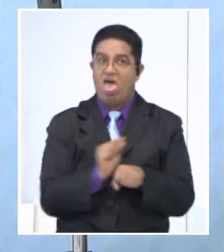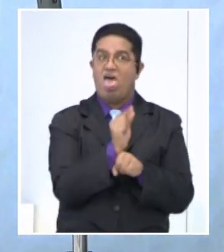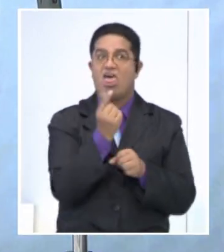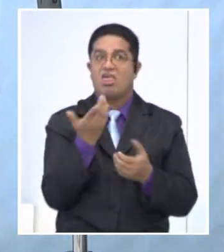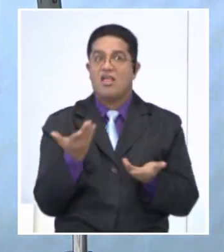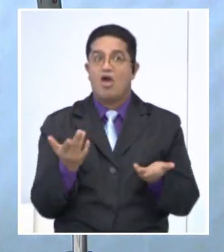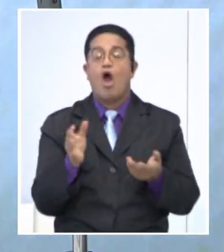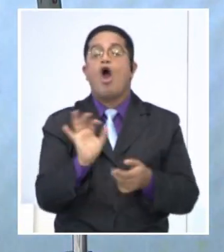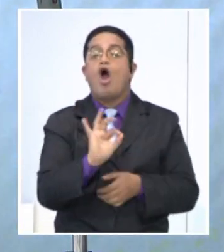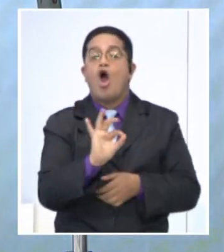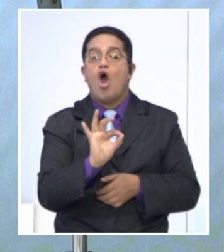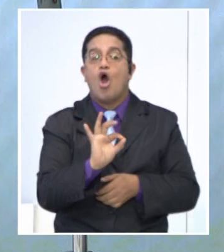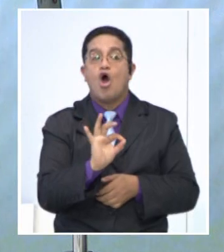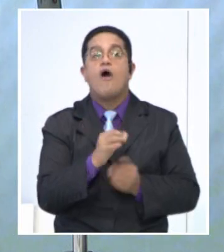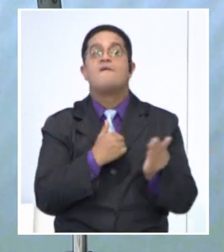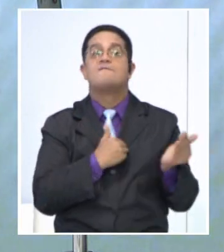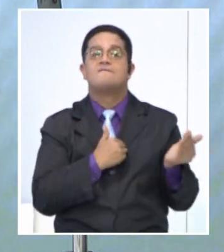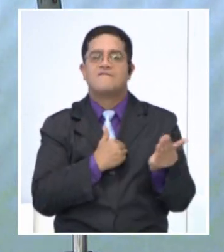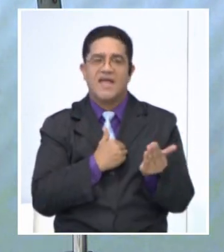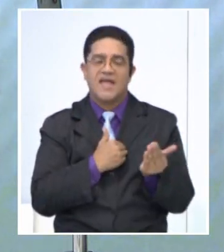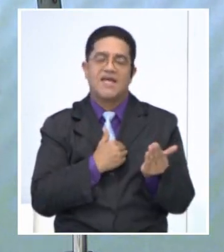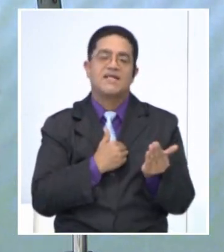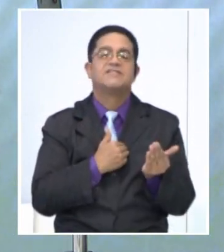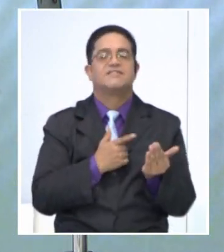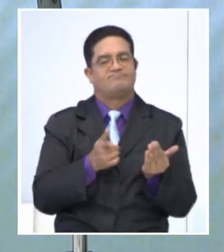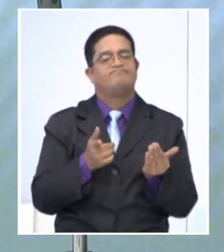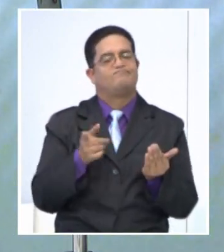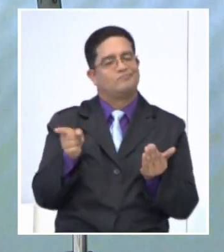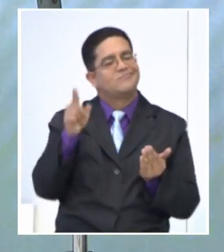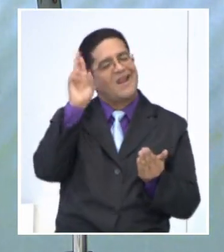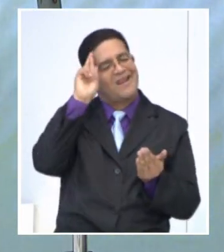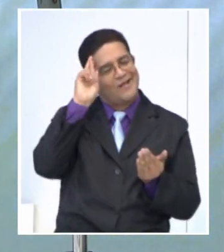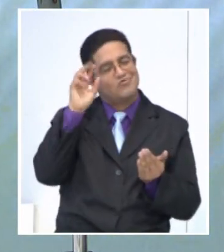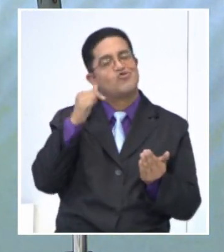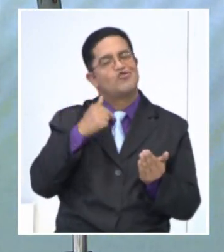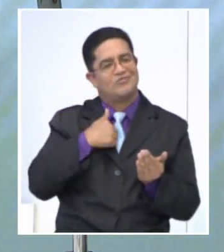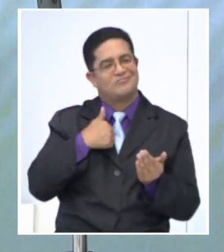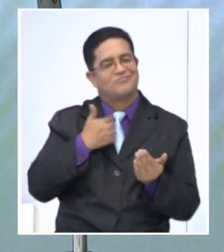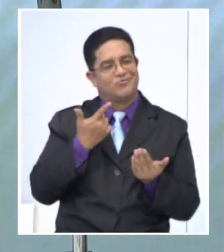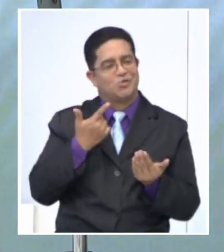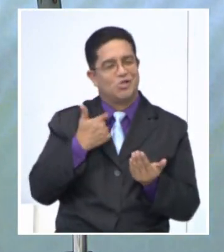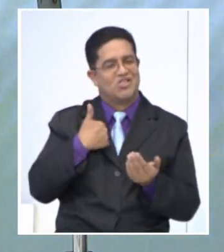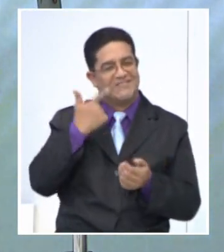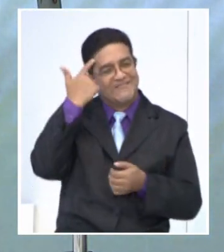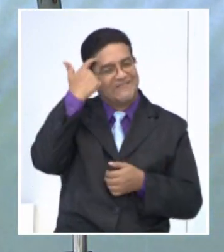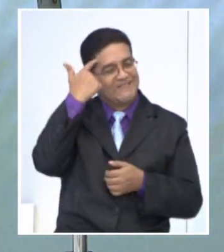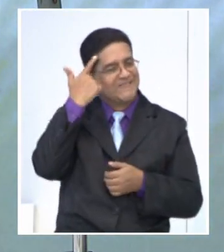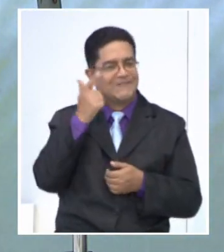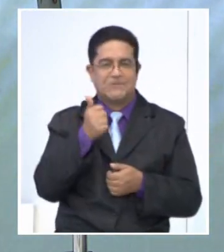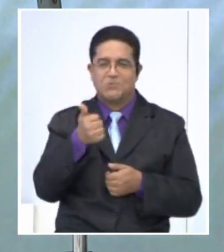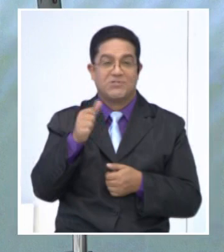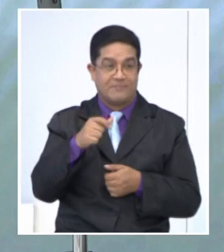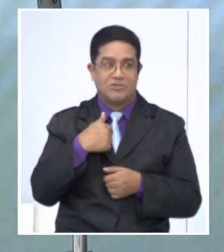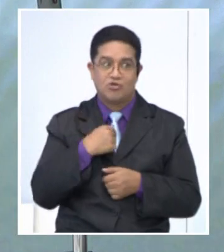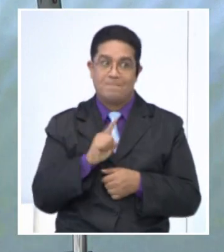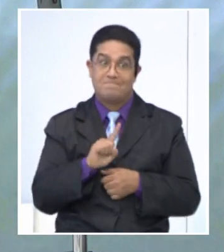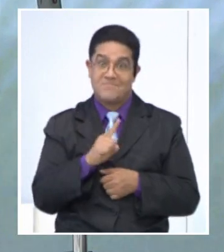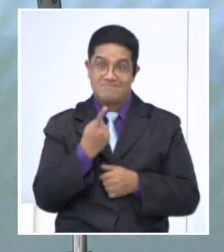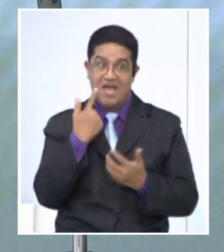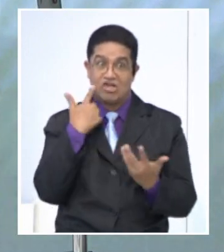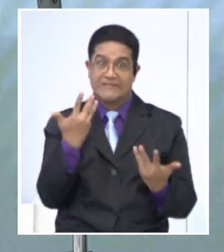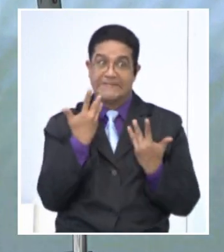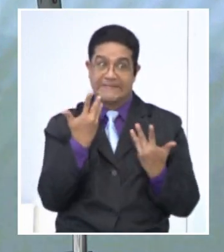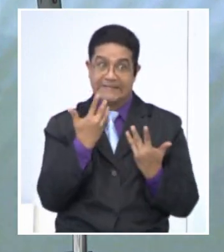o simplemente vuelven y me dicen, doctor, tenía toda la razón, tengo tal patología, voy a tratarme primero y después vengo con